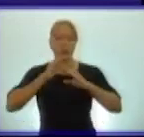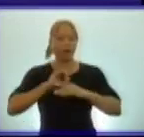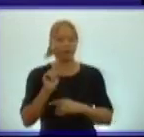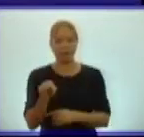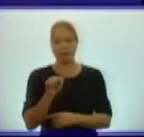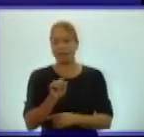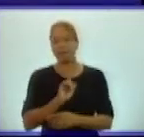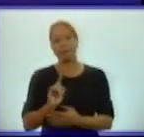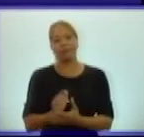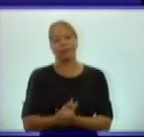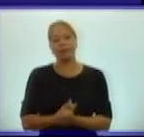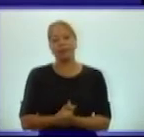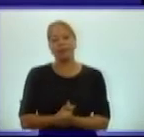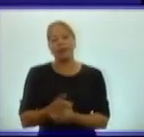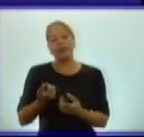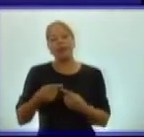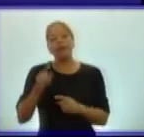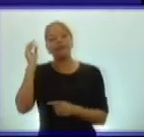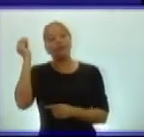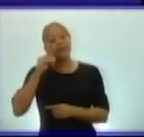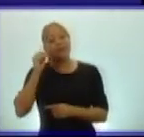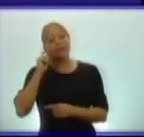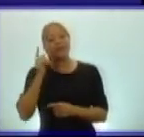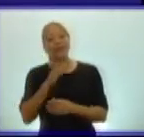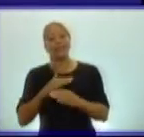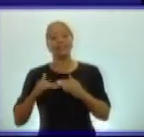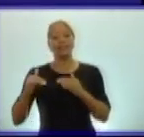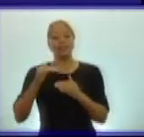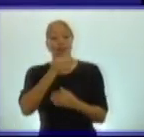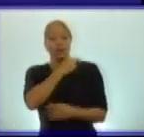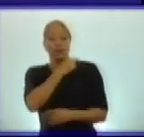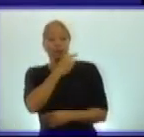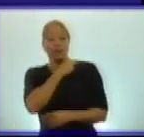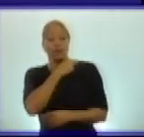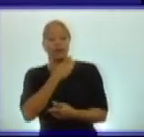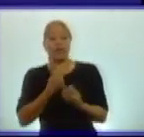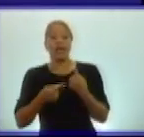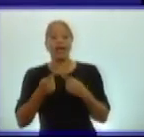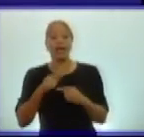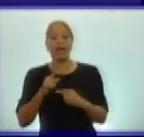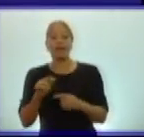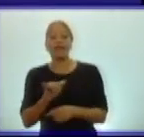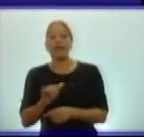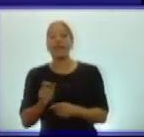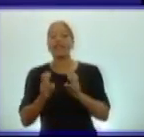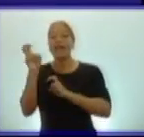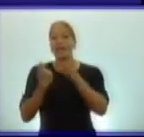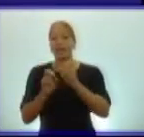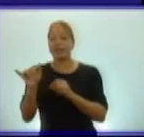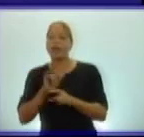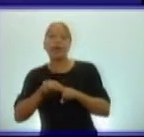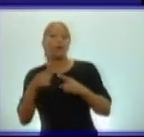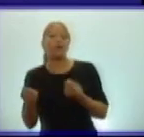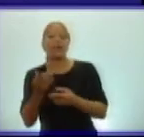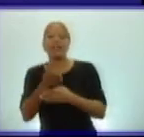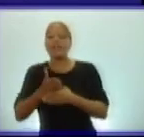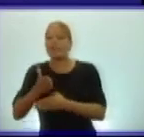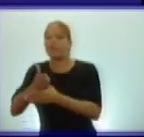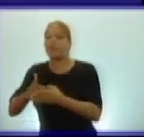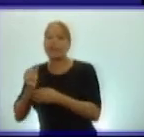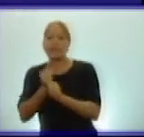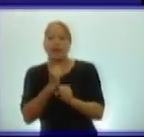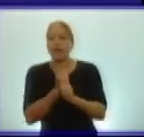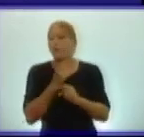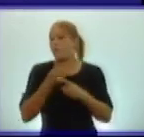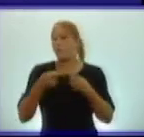feudo, por eso usted conoce que el señorío, a la vez que era granja, también era taller, porque no existía esa división por trabajo y